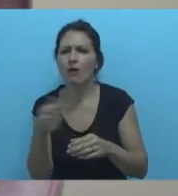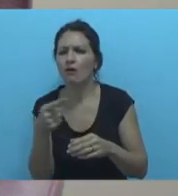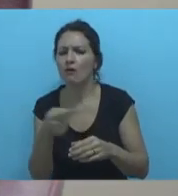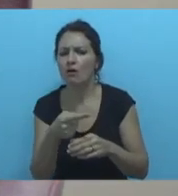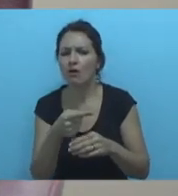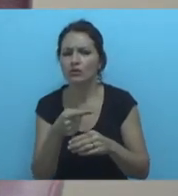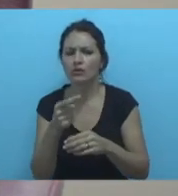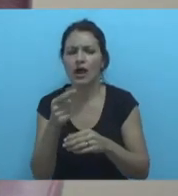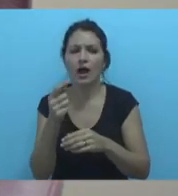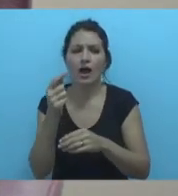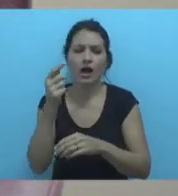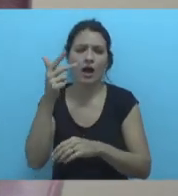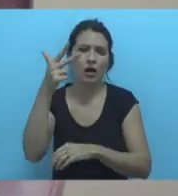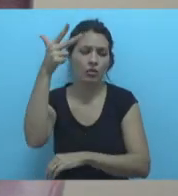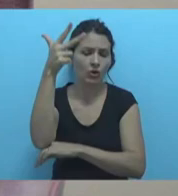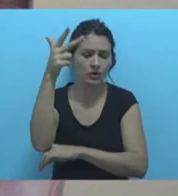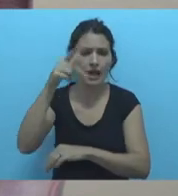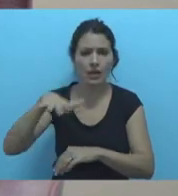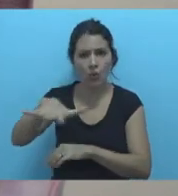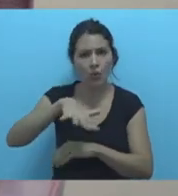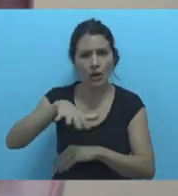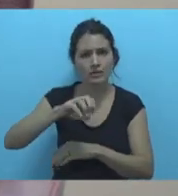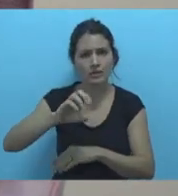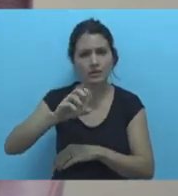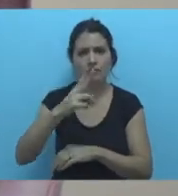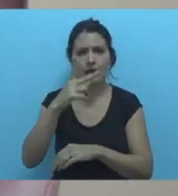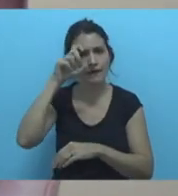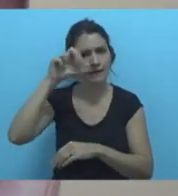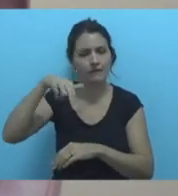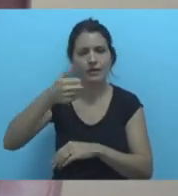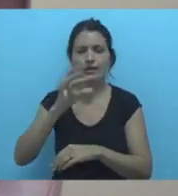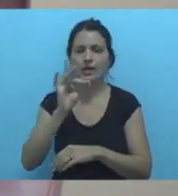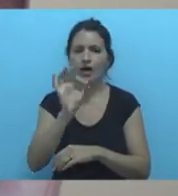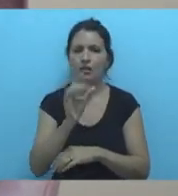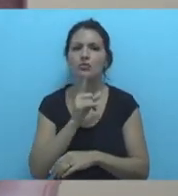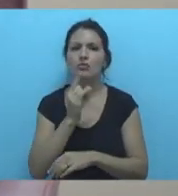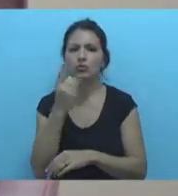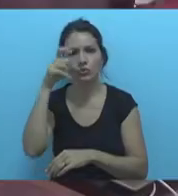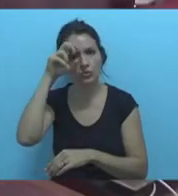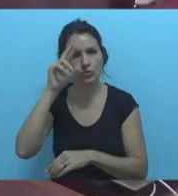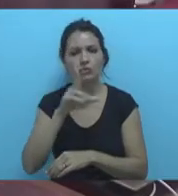hotel emblemático de la ciudad de Venado Tuerto que quedaron despedidos. Doy ingreso. Gracias.